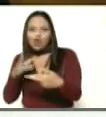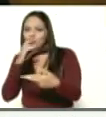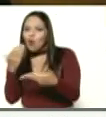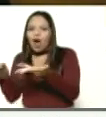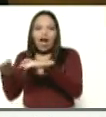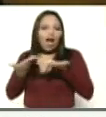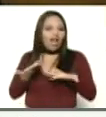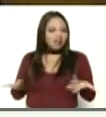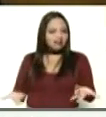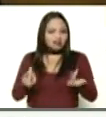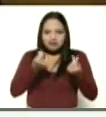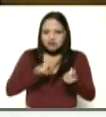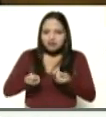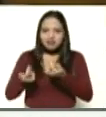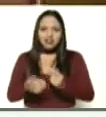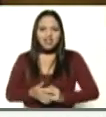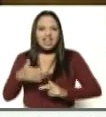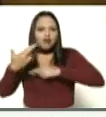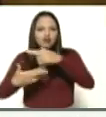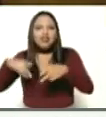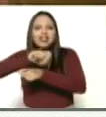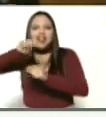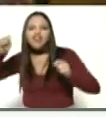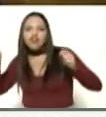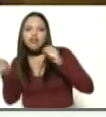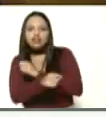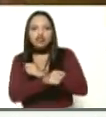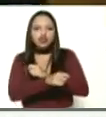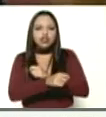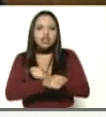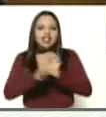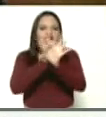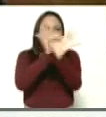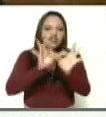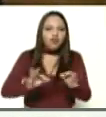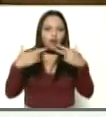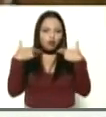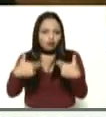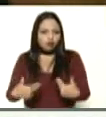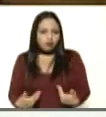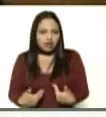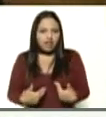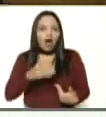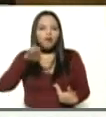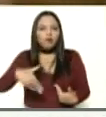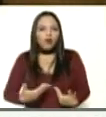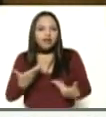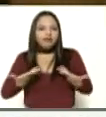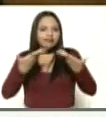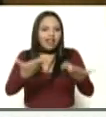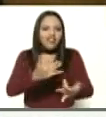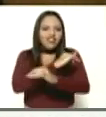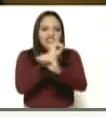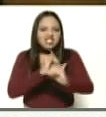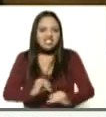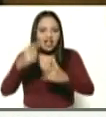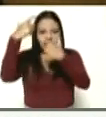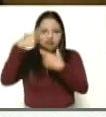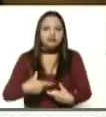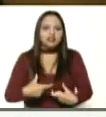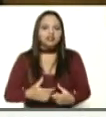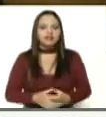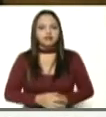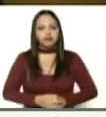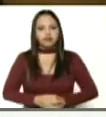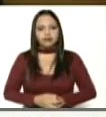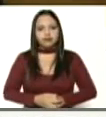compatriota. La revolución es de transformación de las condiciones humanas para garantizar la felicidad del ser.